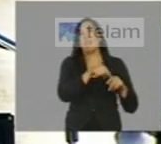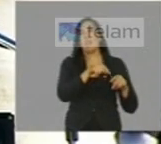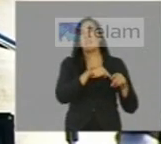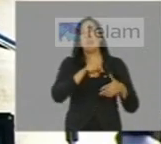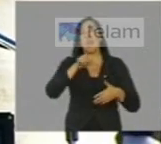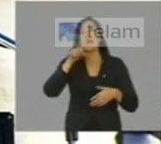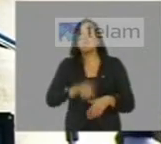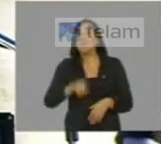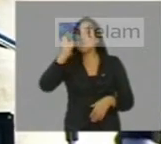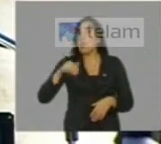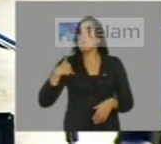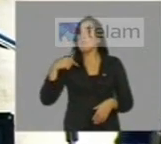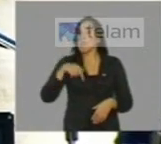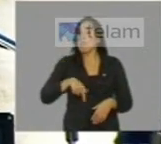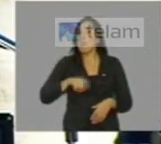latinoamericana.